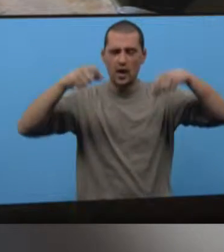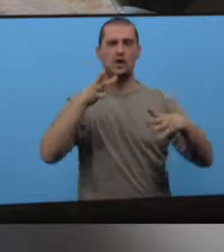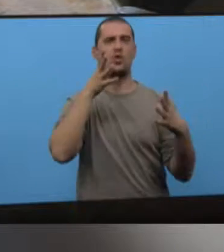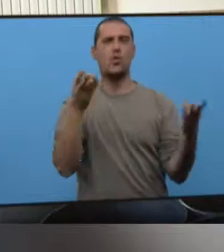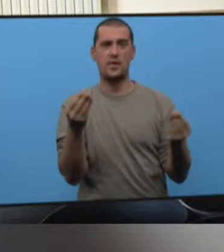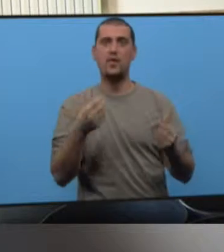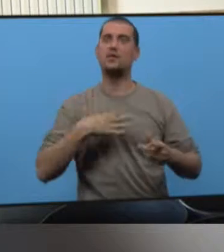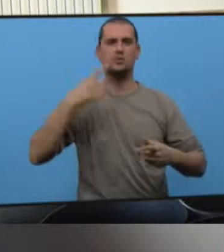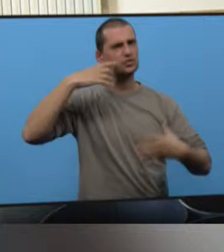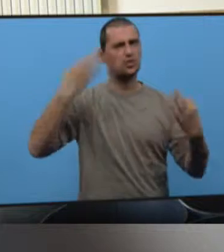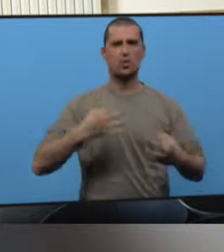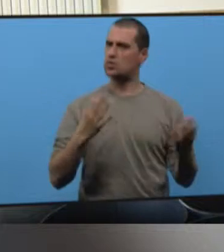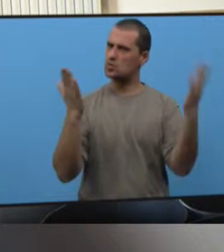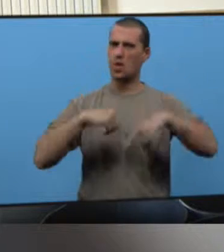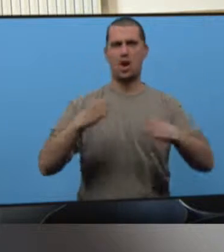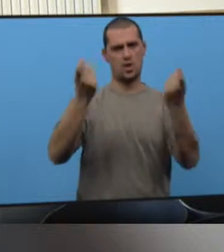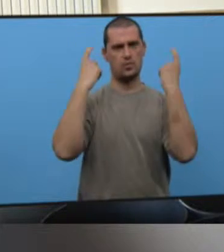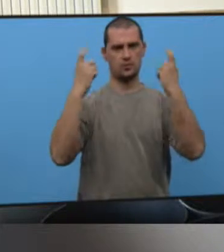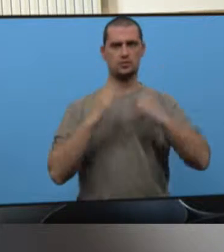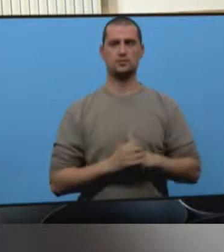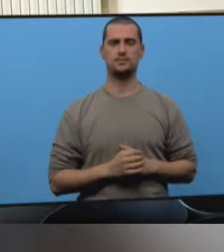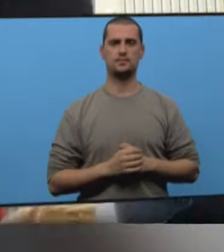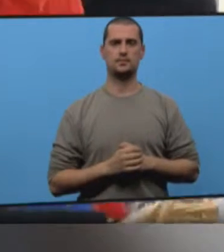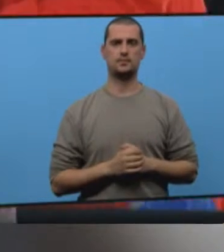poñen en perigo a seguridade dos alumnos.